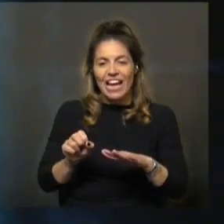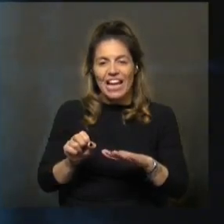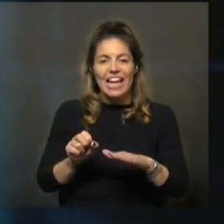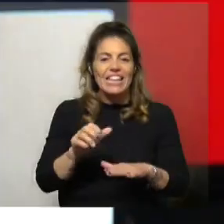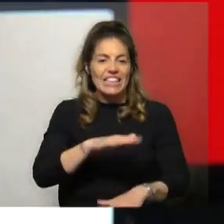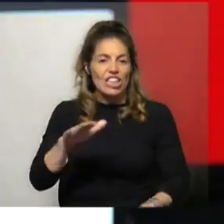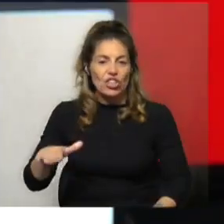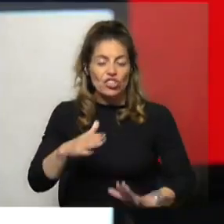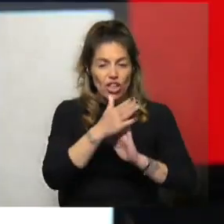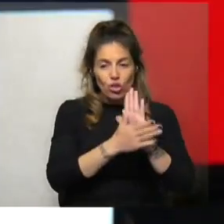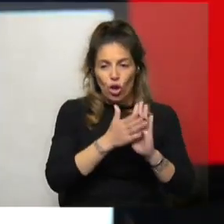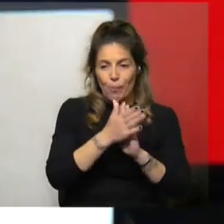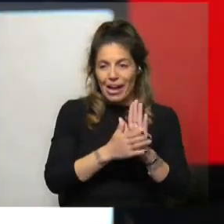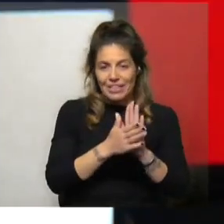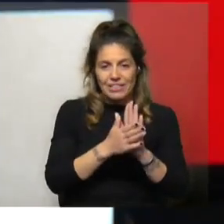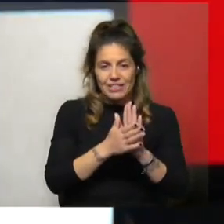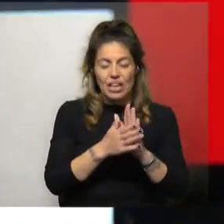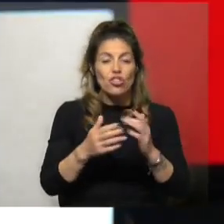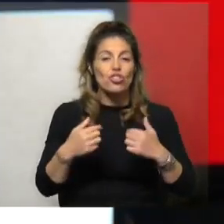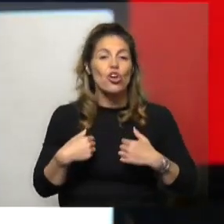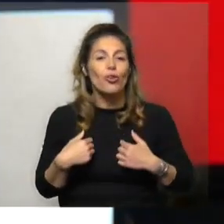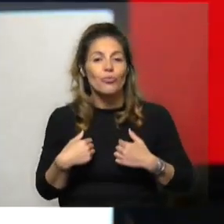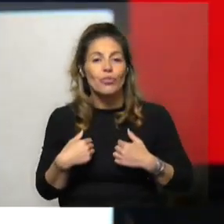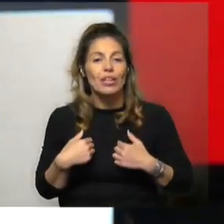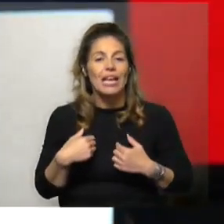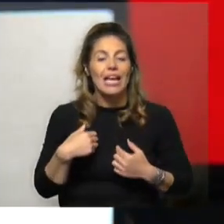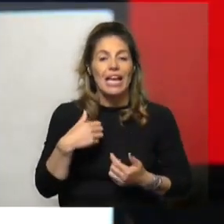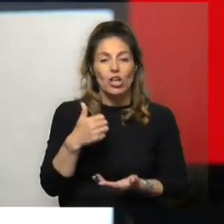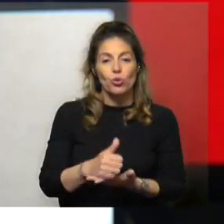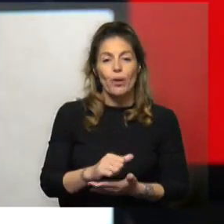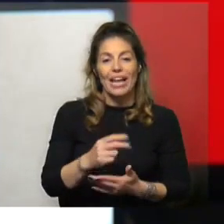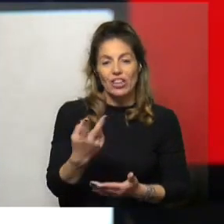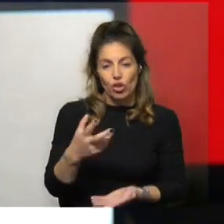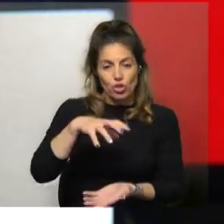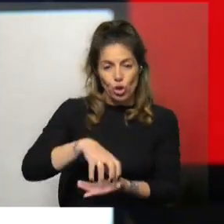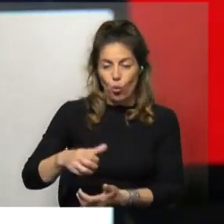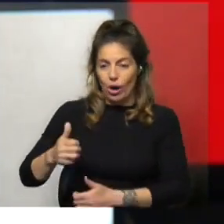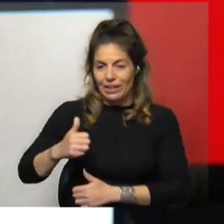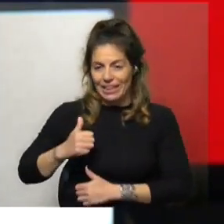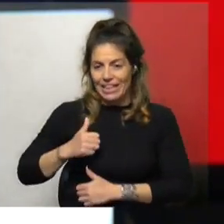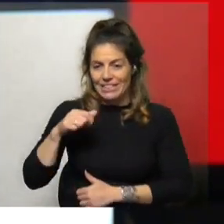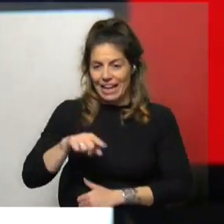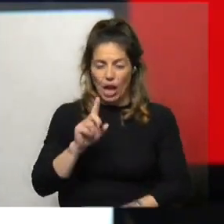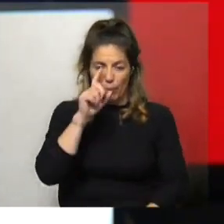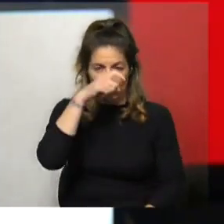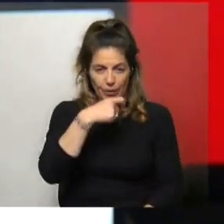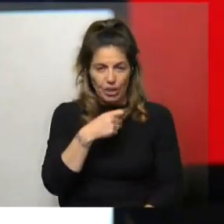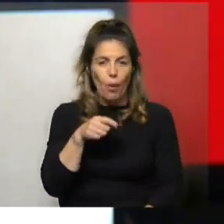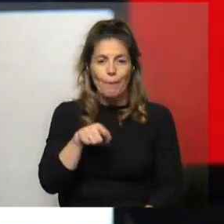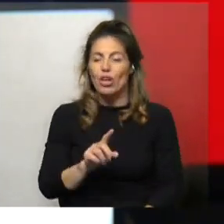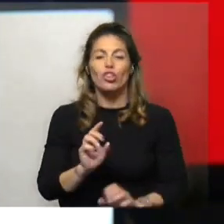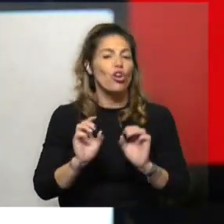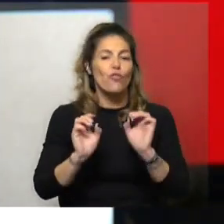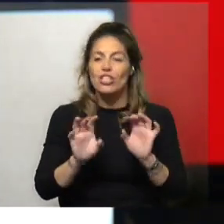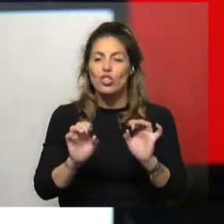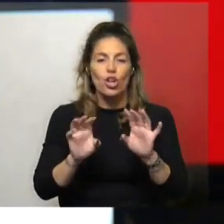país a mí me tocó estar en en dos cuarteles en Montevideo pero reivindico que esto no fue